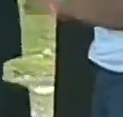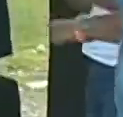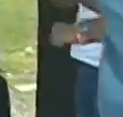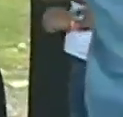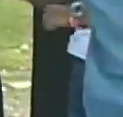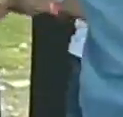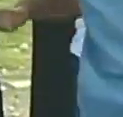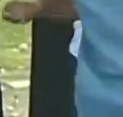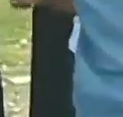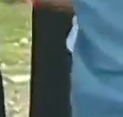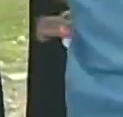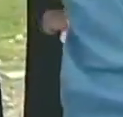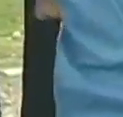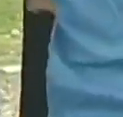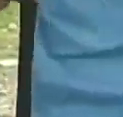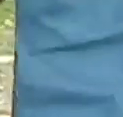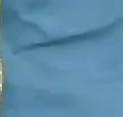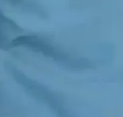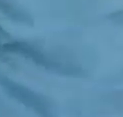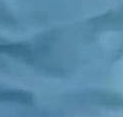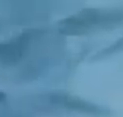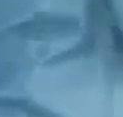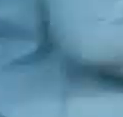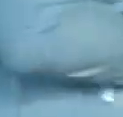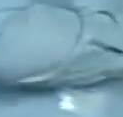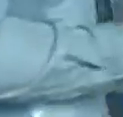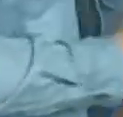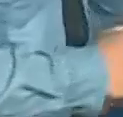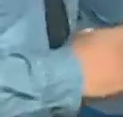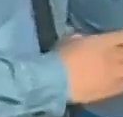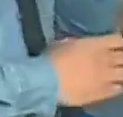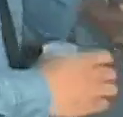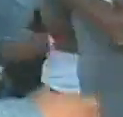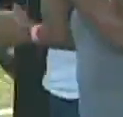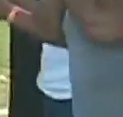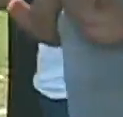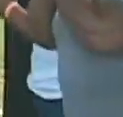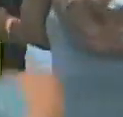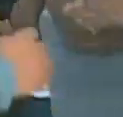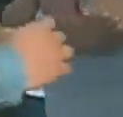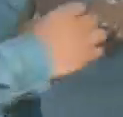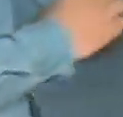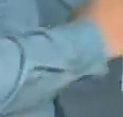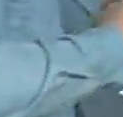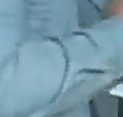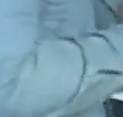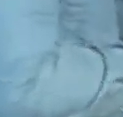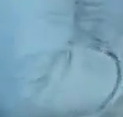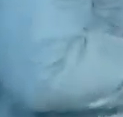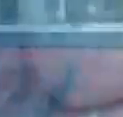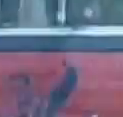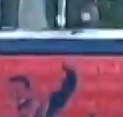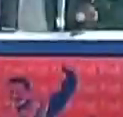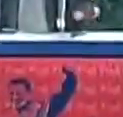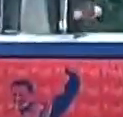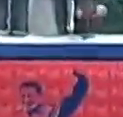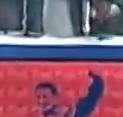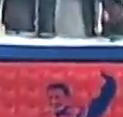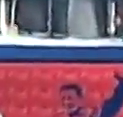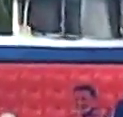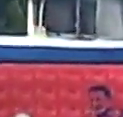Comuna azul, la fuerza, trabajo y conciencia, participa y